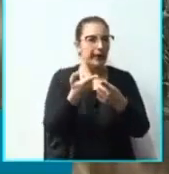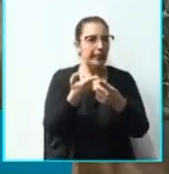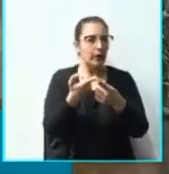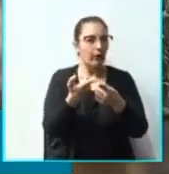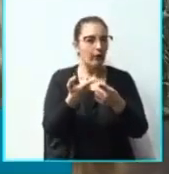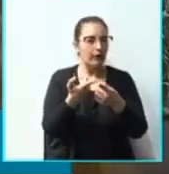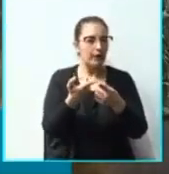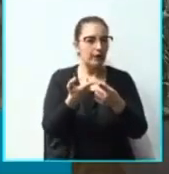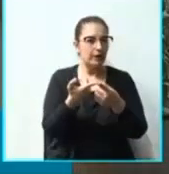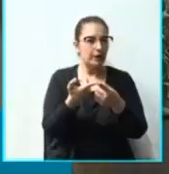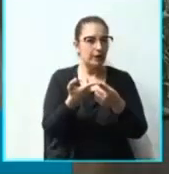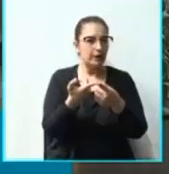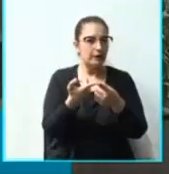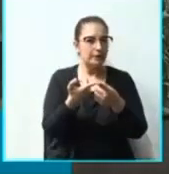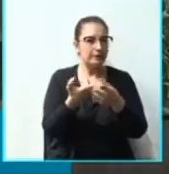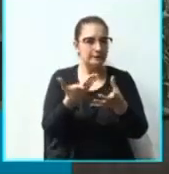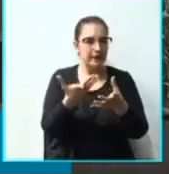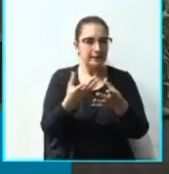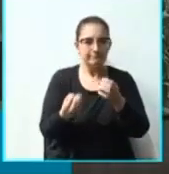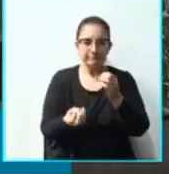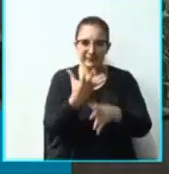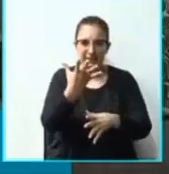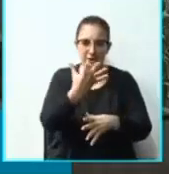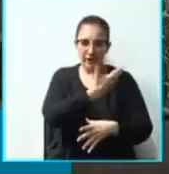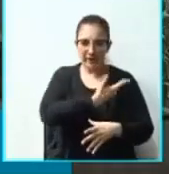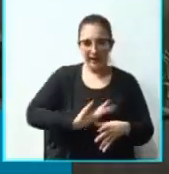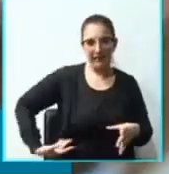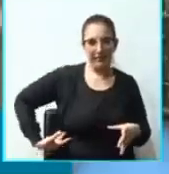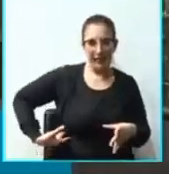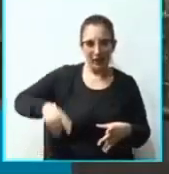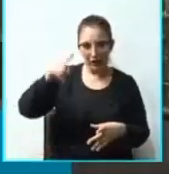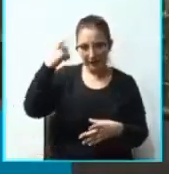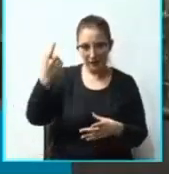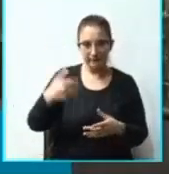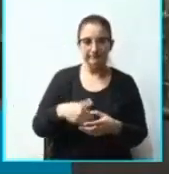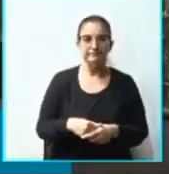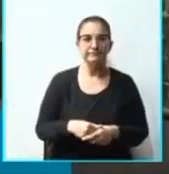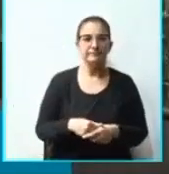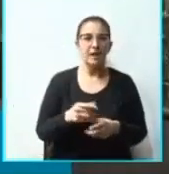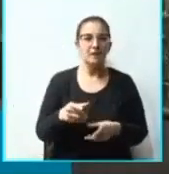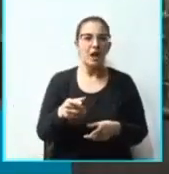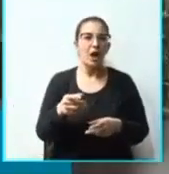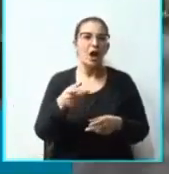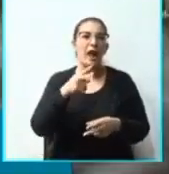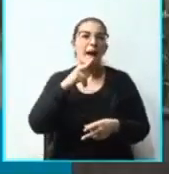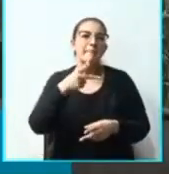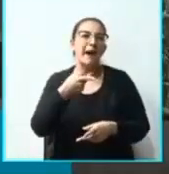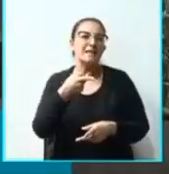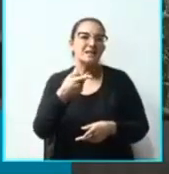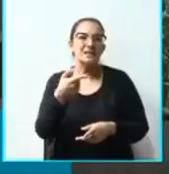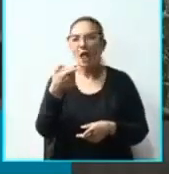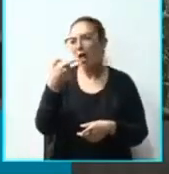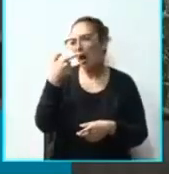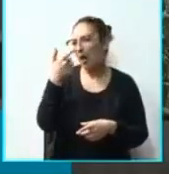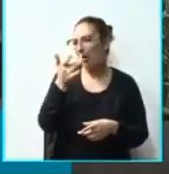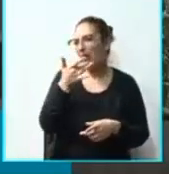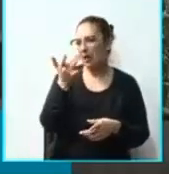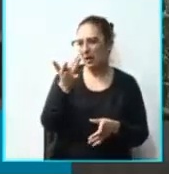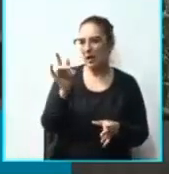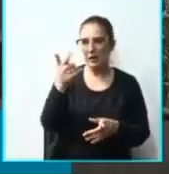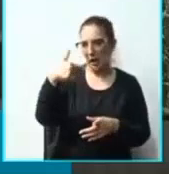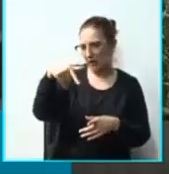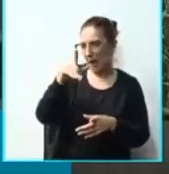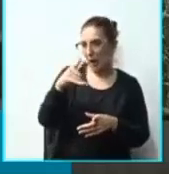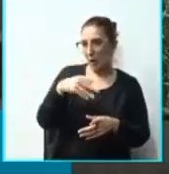formación del Estado-Nación. Y esos apellidos tan elegantes que a algunos los conmueven